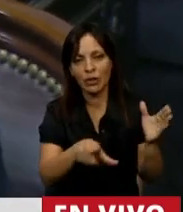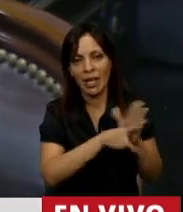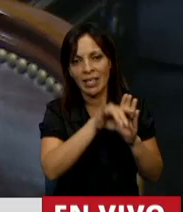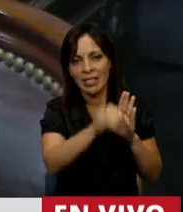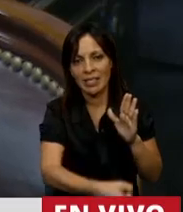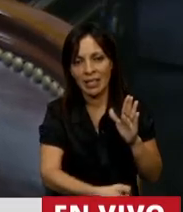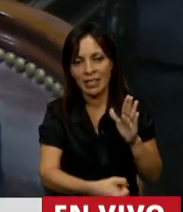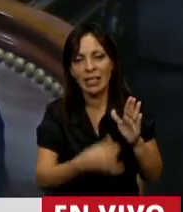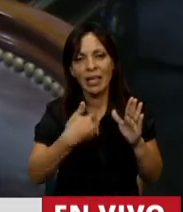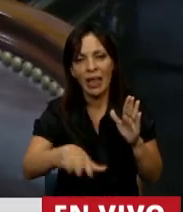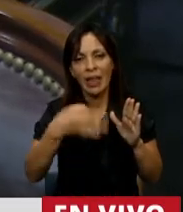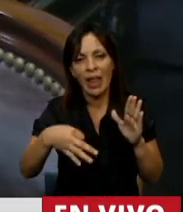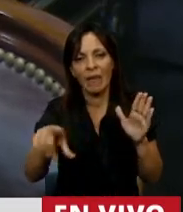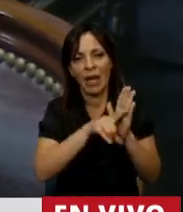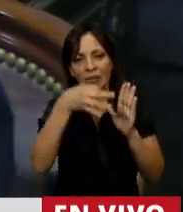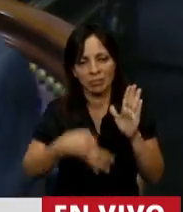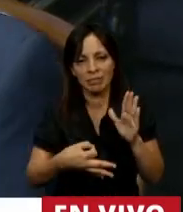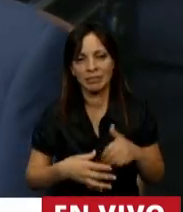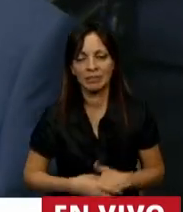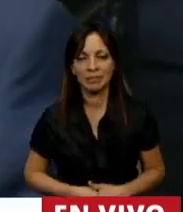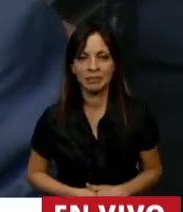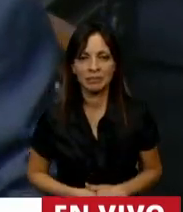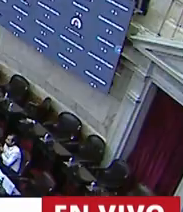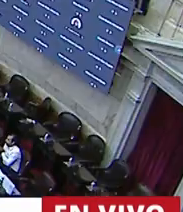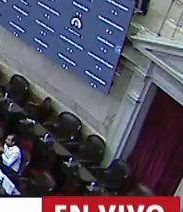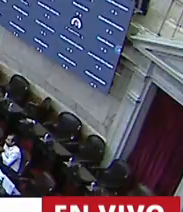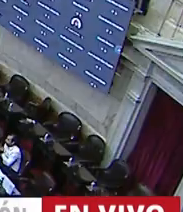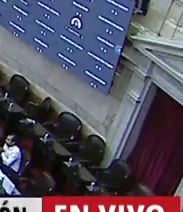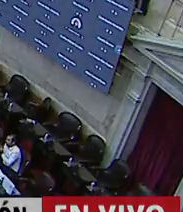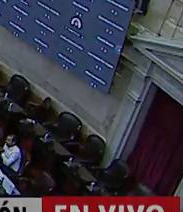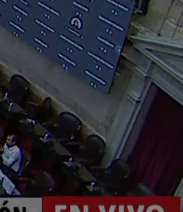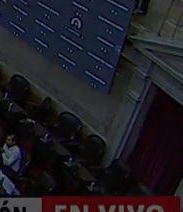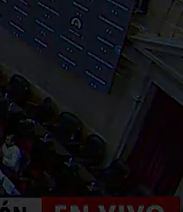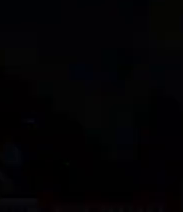proyecto, que sea ley. Gracias, presidente. Gracias, diputado Carnaghi.